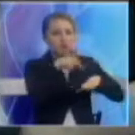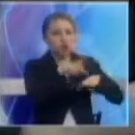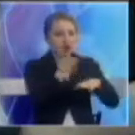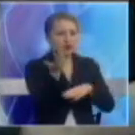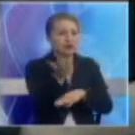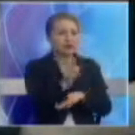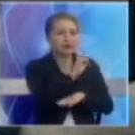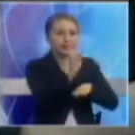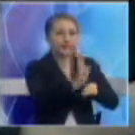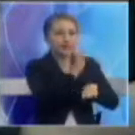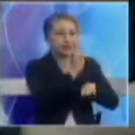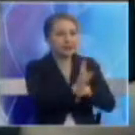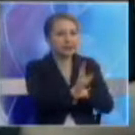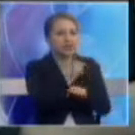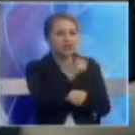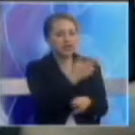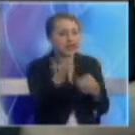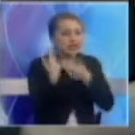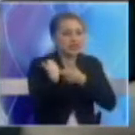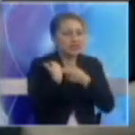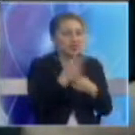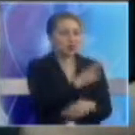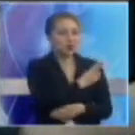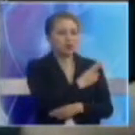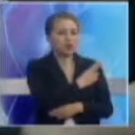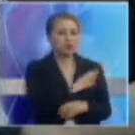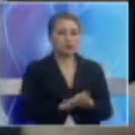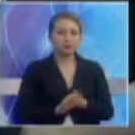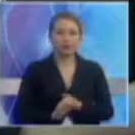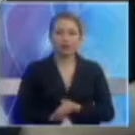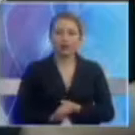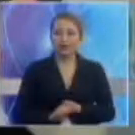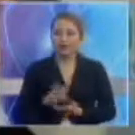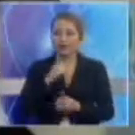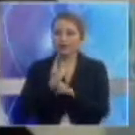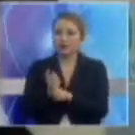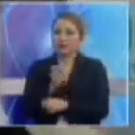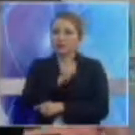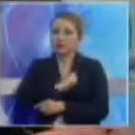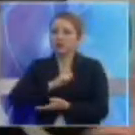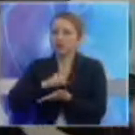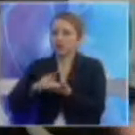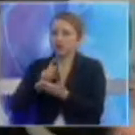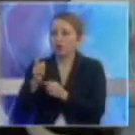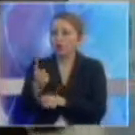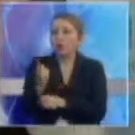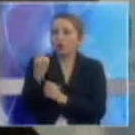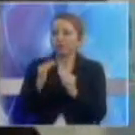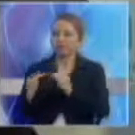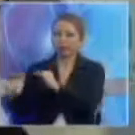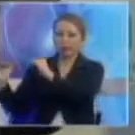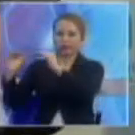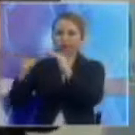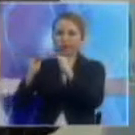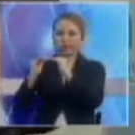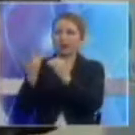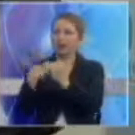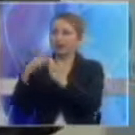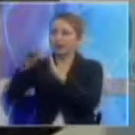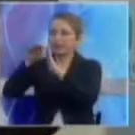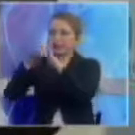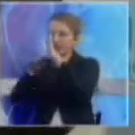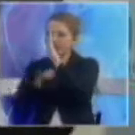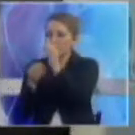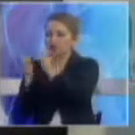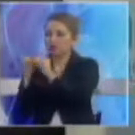los rectores, los que están a cargo de estas universidades. A ver, la remuneración es única para todos, ¿no? Tenemos un escalafón